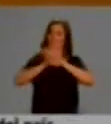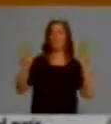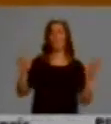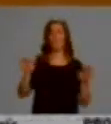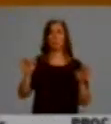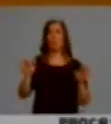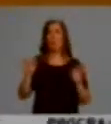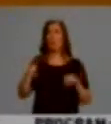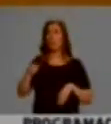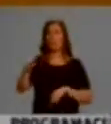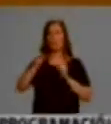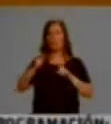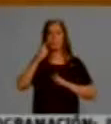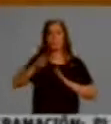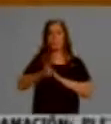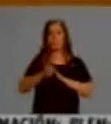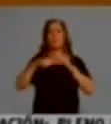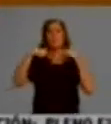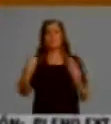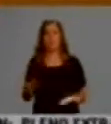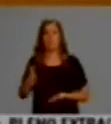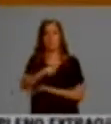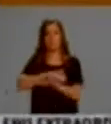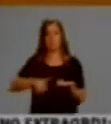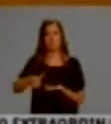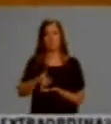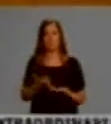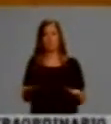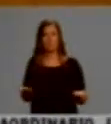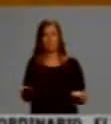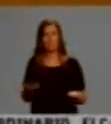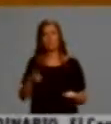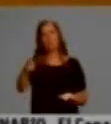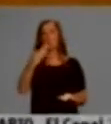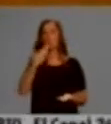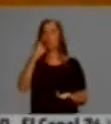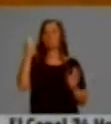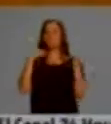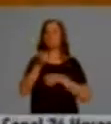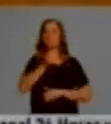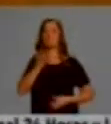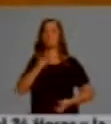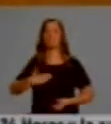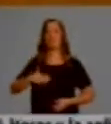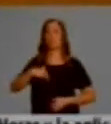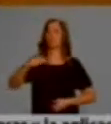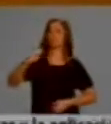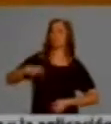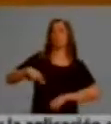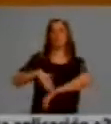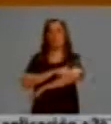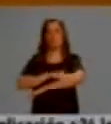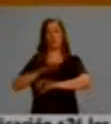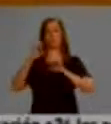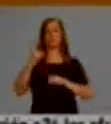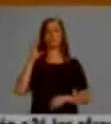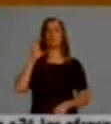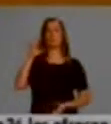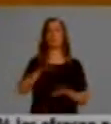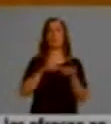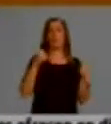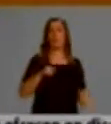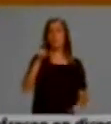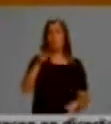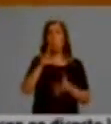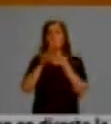ha convertido en un agravante de esta crisis, porque no se ha comportado como el presidente del Gobierno de un país en